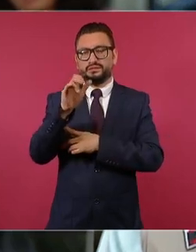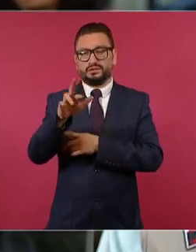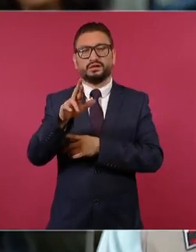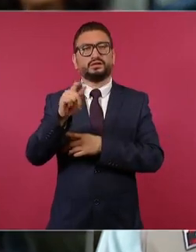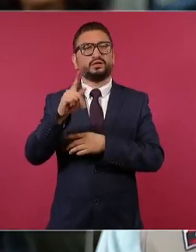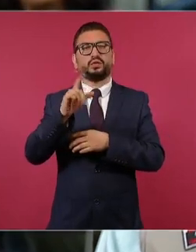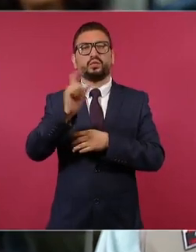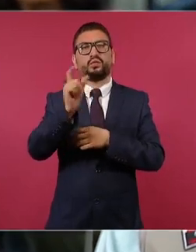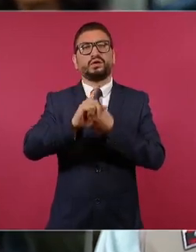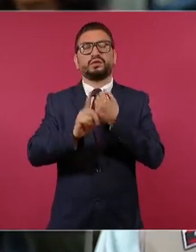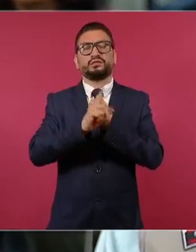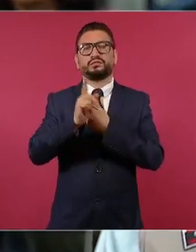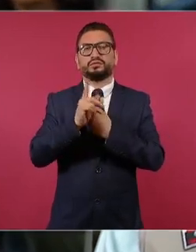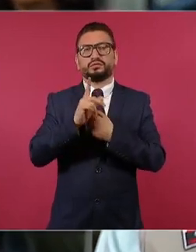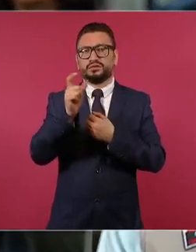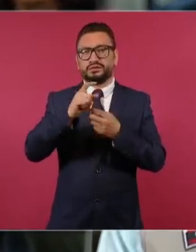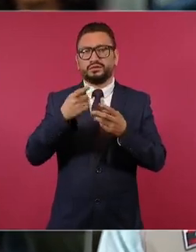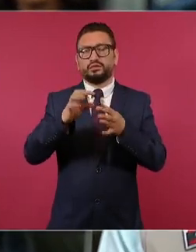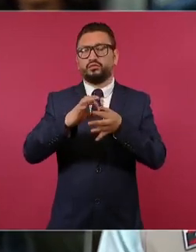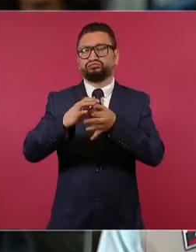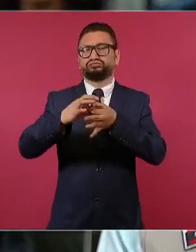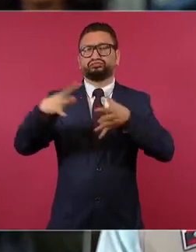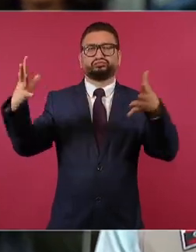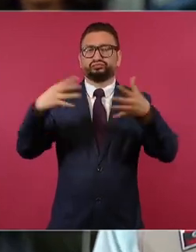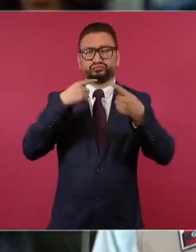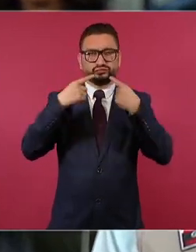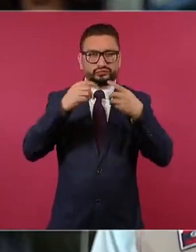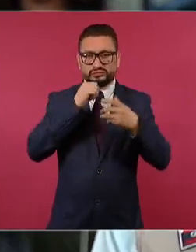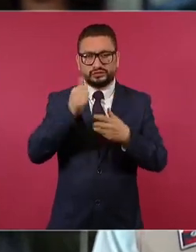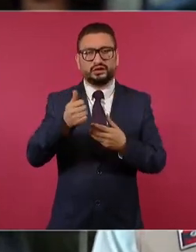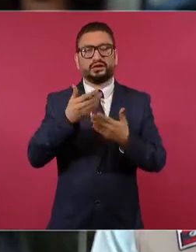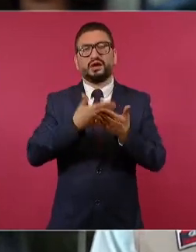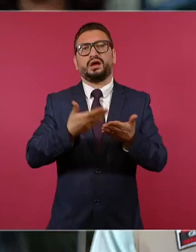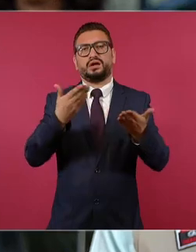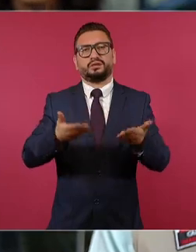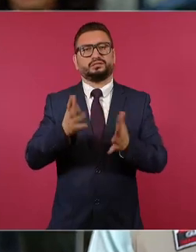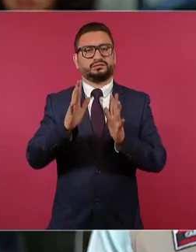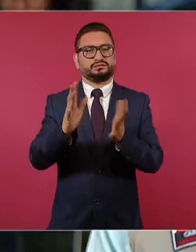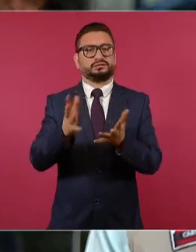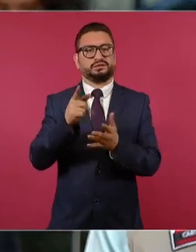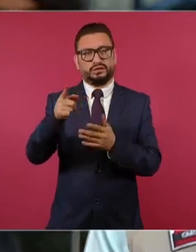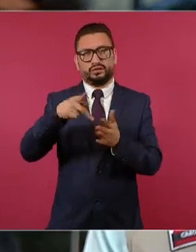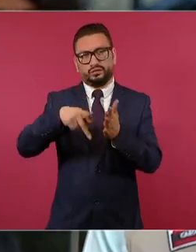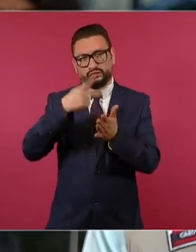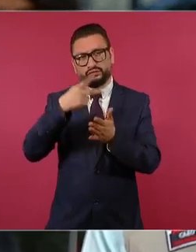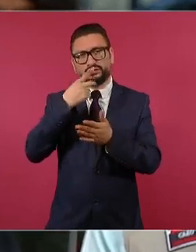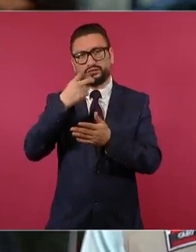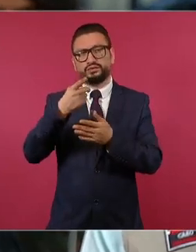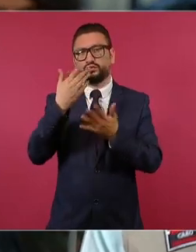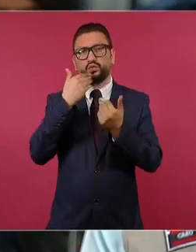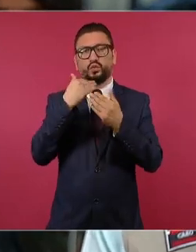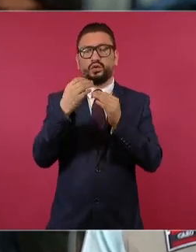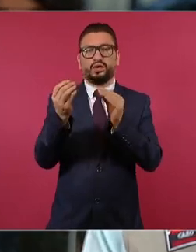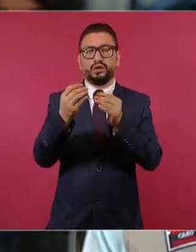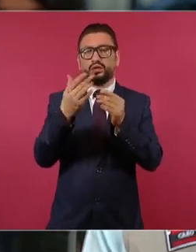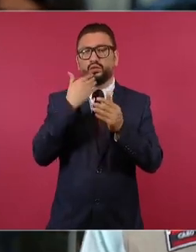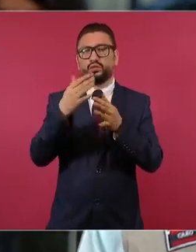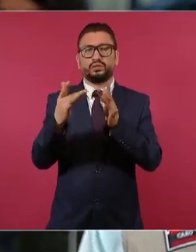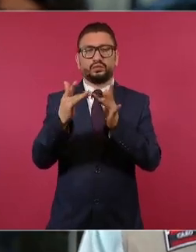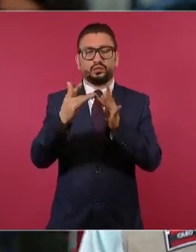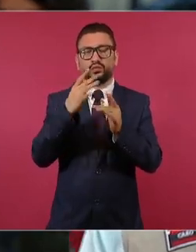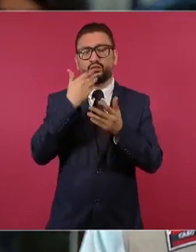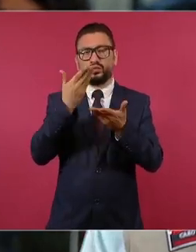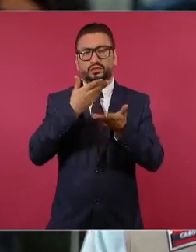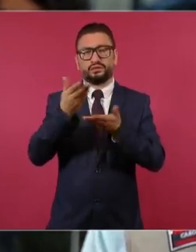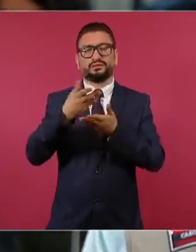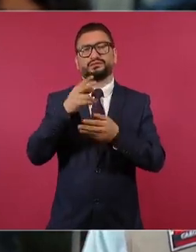fue el momento en el que usted consideró que debió romperse este diálogo por el cual, bueno, pues ahora también se insiste en que no lo hay como tal y por tanto es